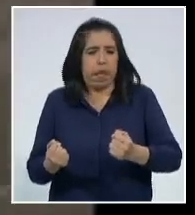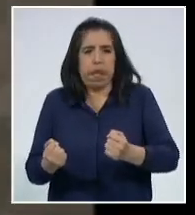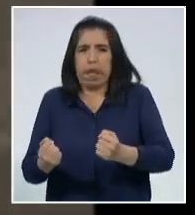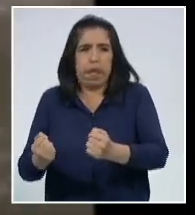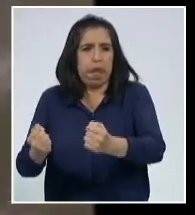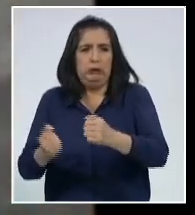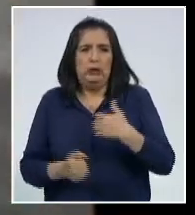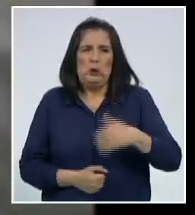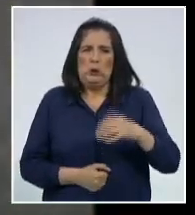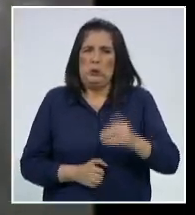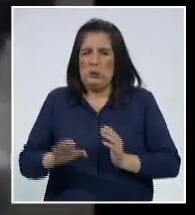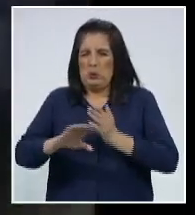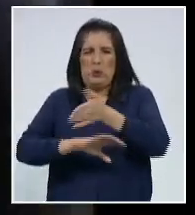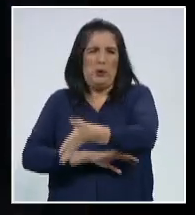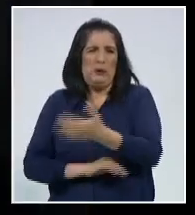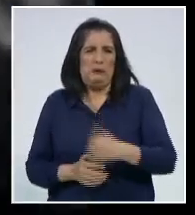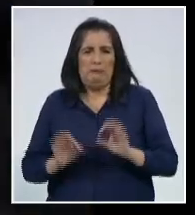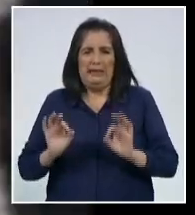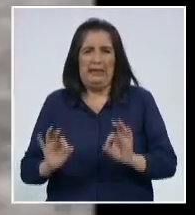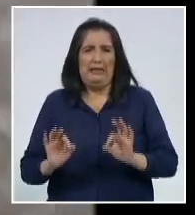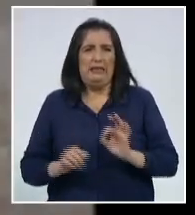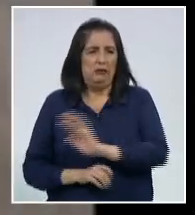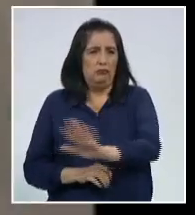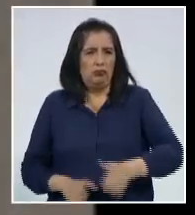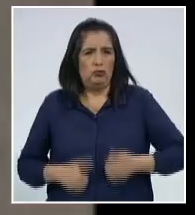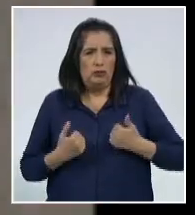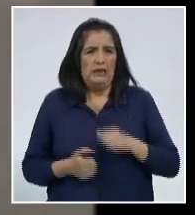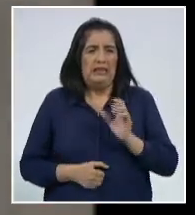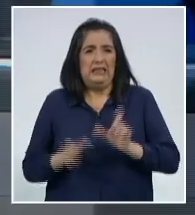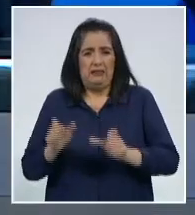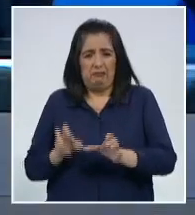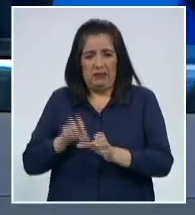conductores se atreven a cruzar la vía poniendo en riesgo sus vidas y las de sus ocupantes.